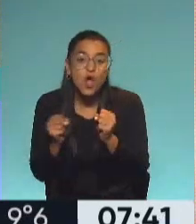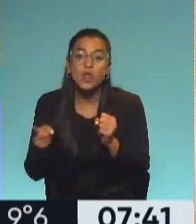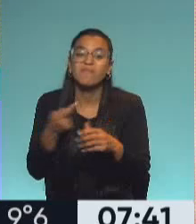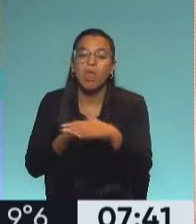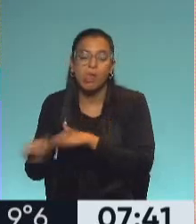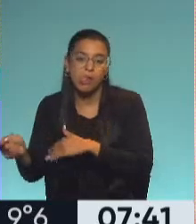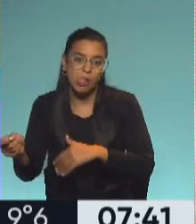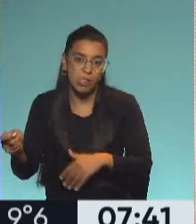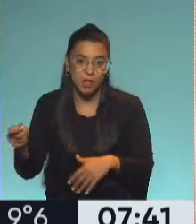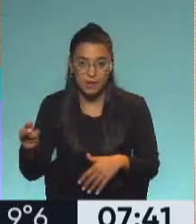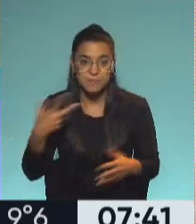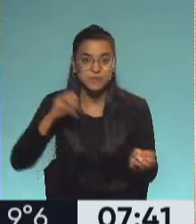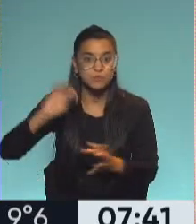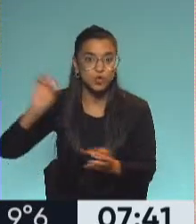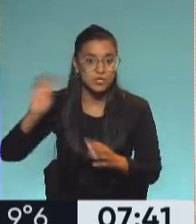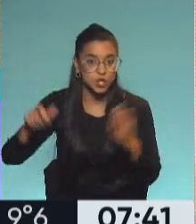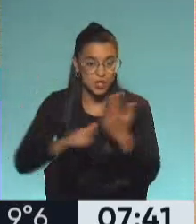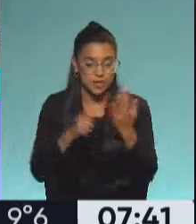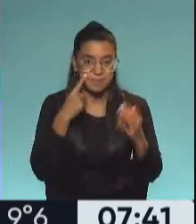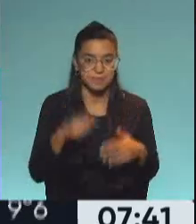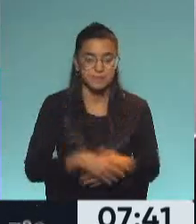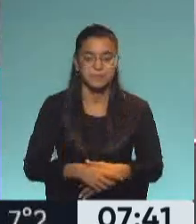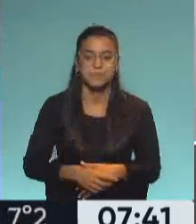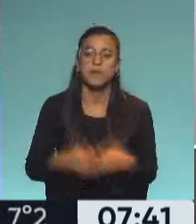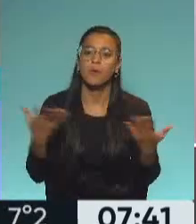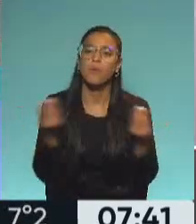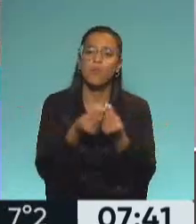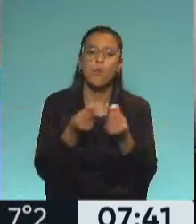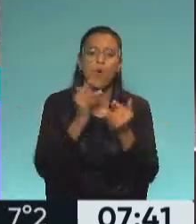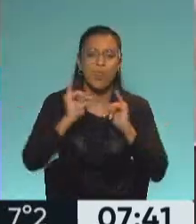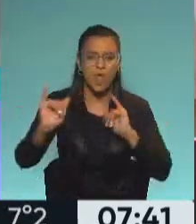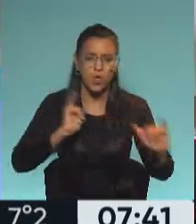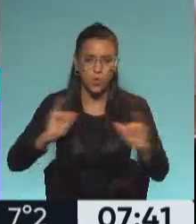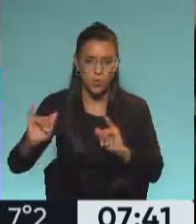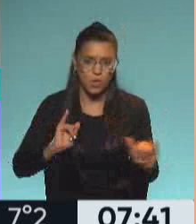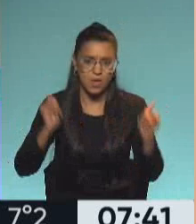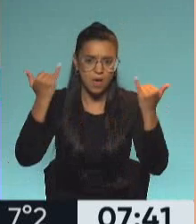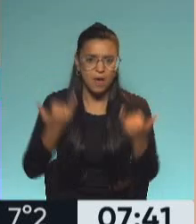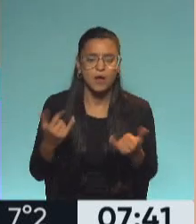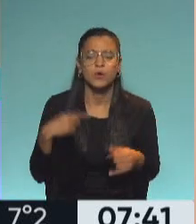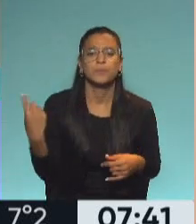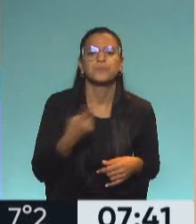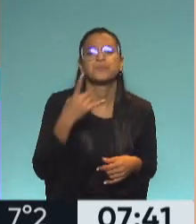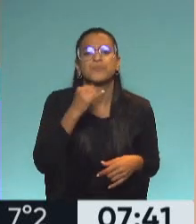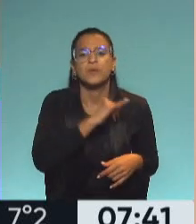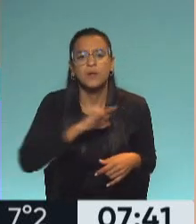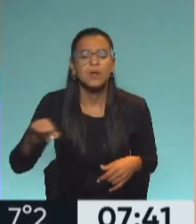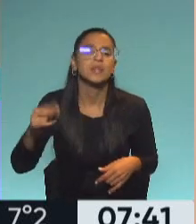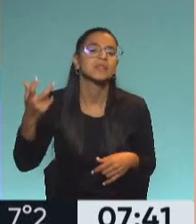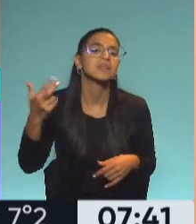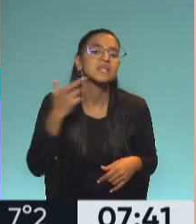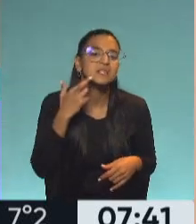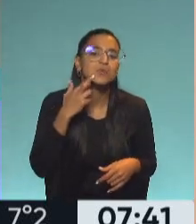entre otros delitos, en las exportaciones de carne. Bueno, son varias denuncias. Hemos denunciado